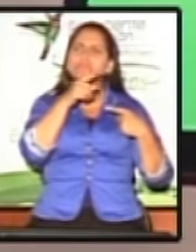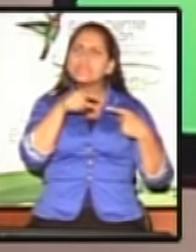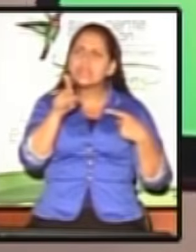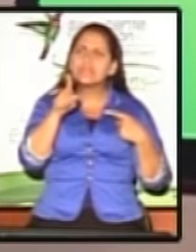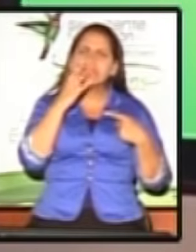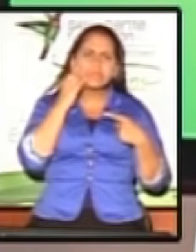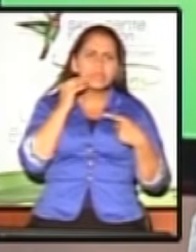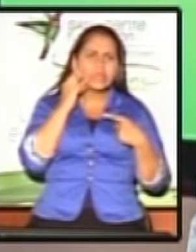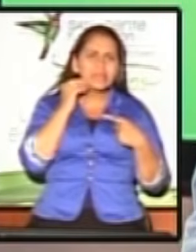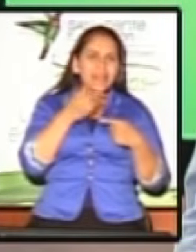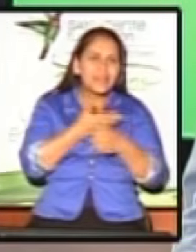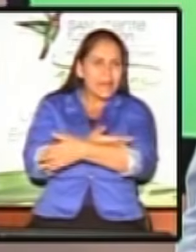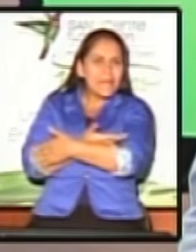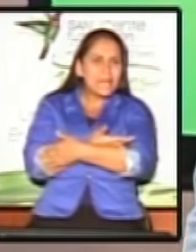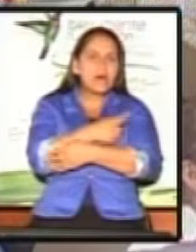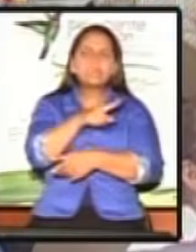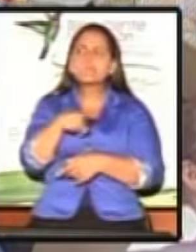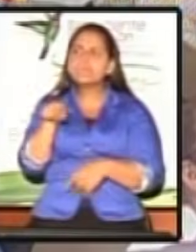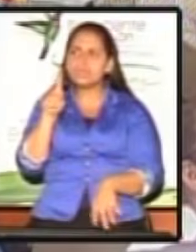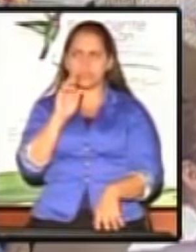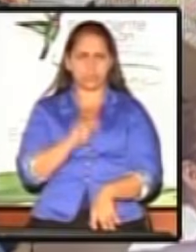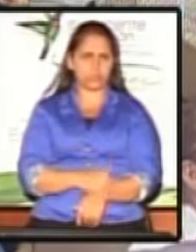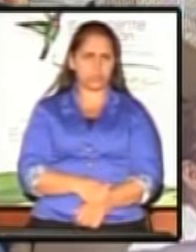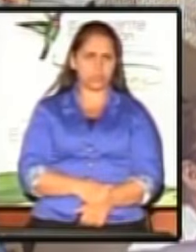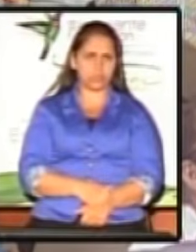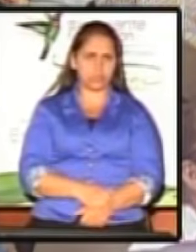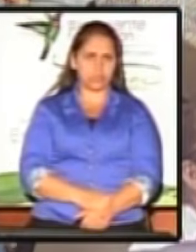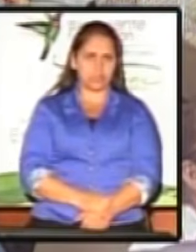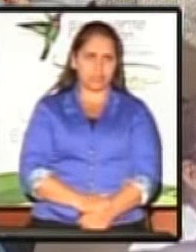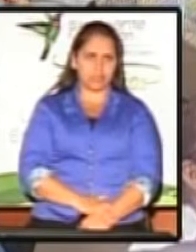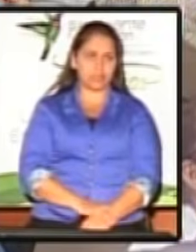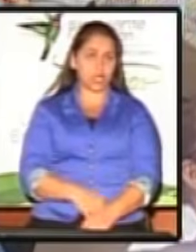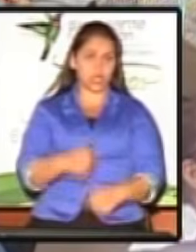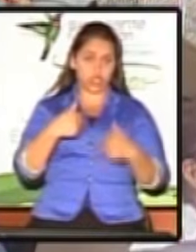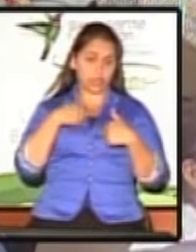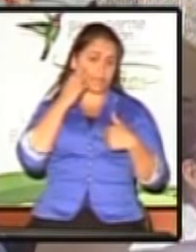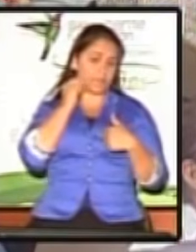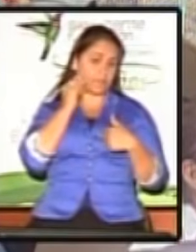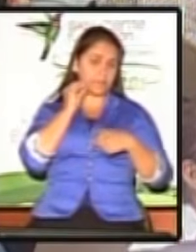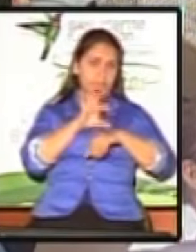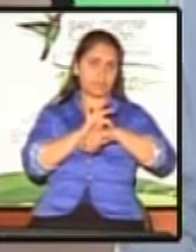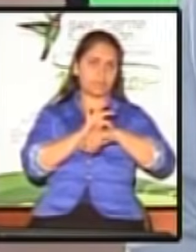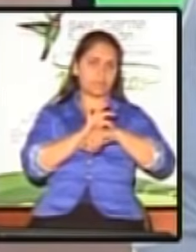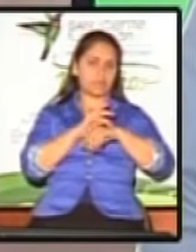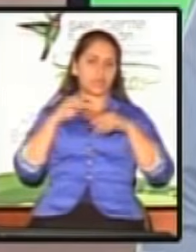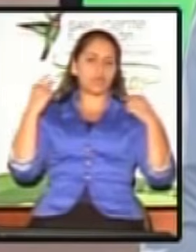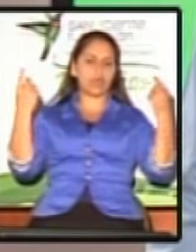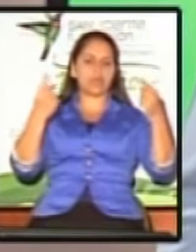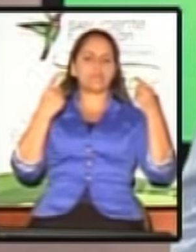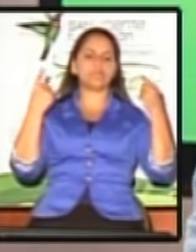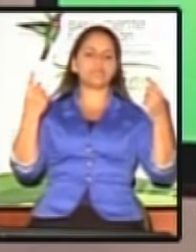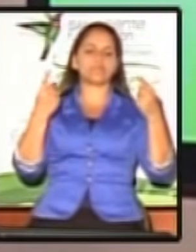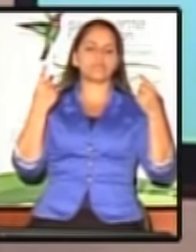la experiencia de la maternidad acá, pero no creo, mi experiencia como médico general durante algunos